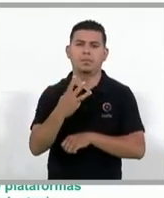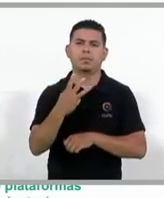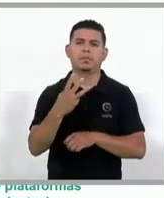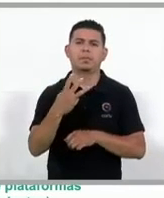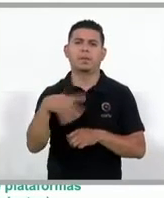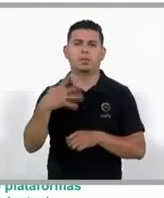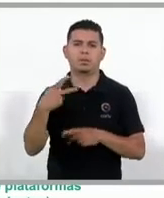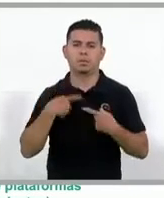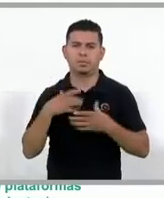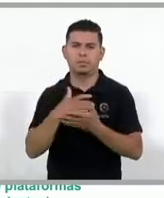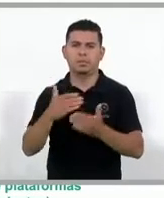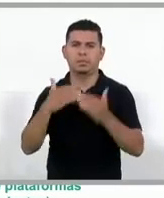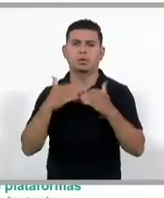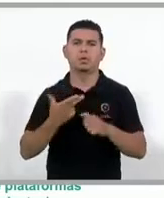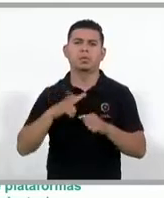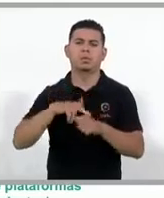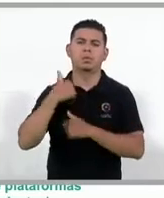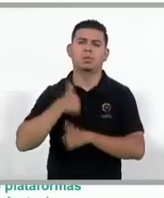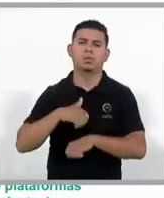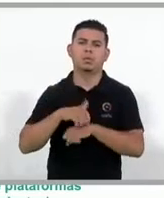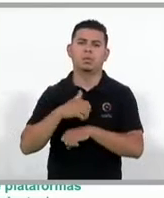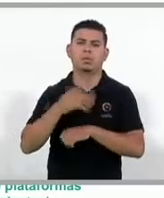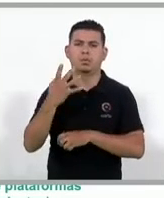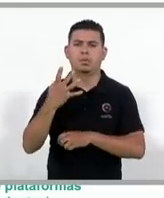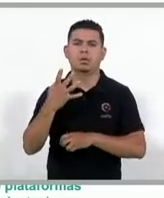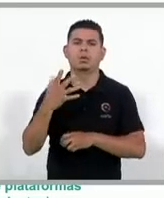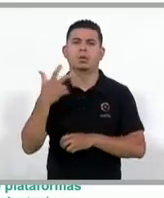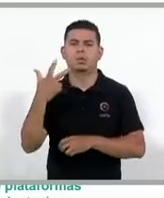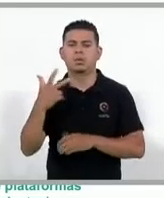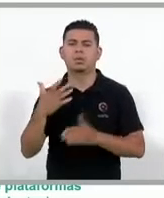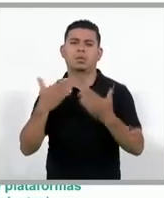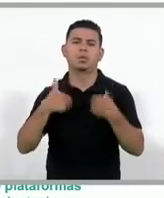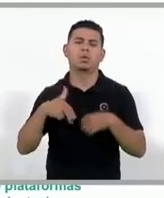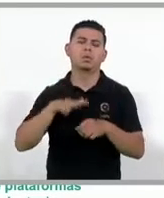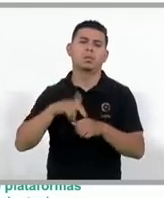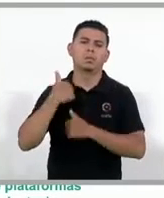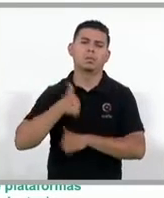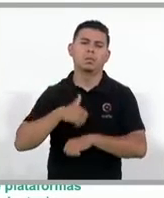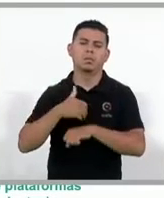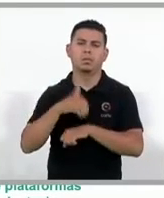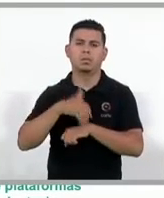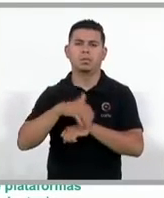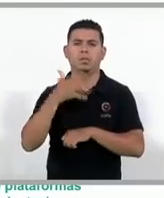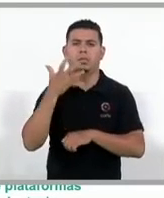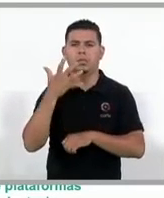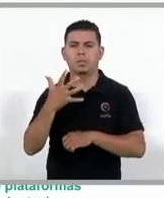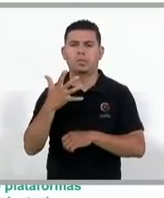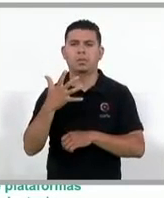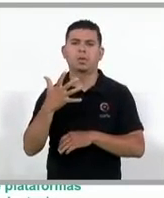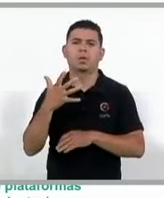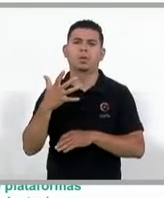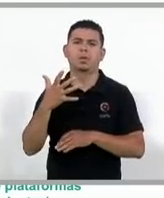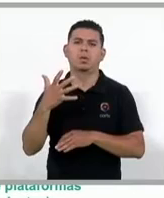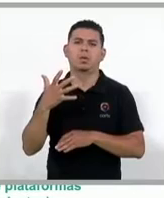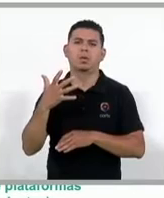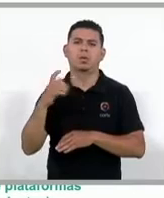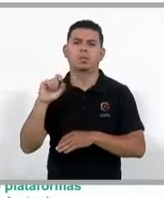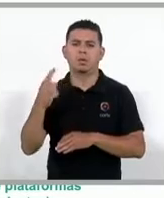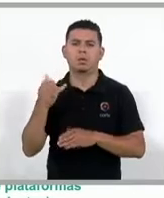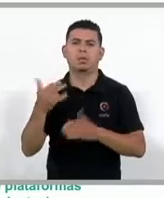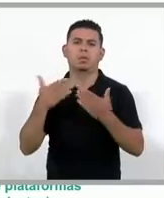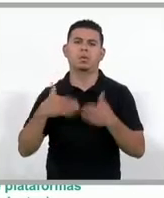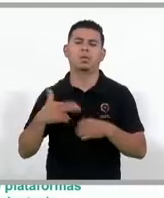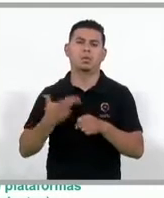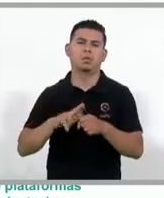3 14 para la jurisdicción sanitaria 48 para la jurisdicción sanitaria 5 21